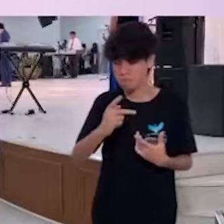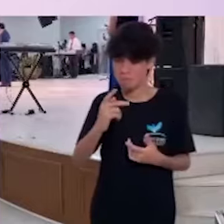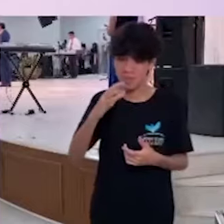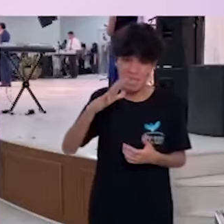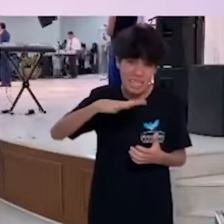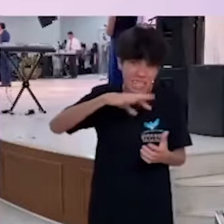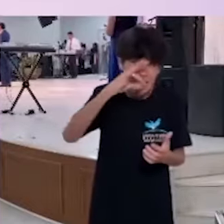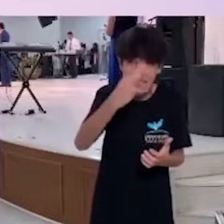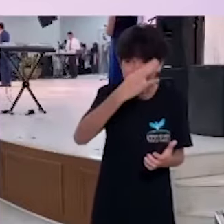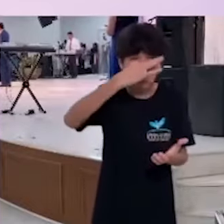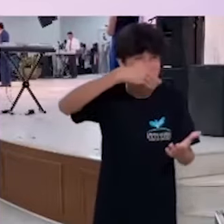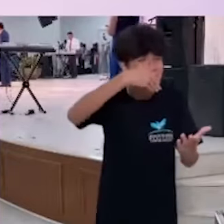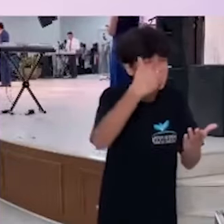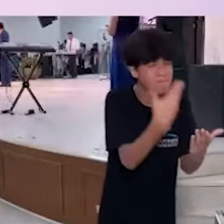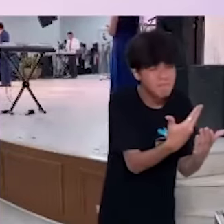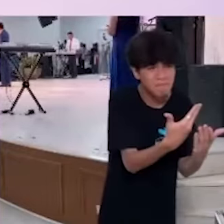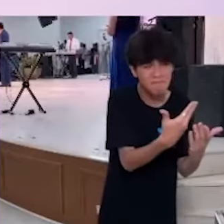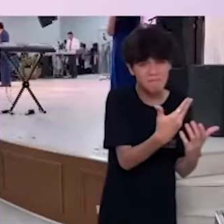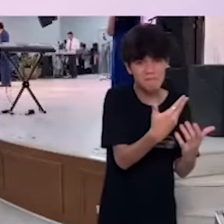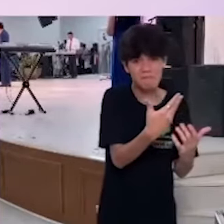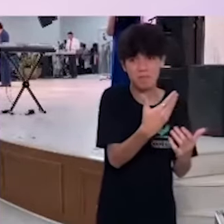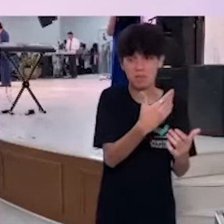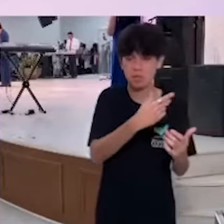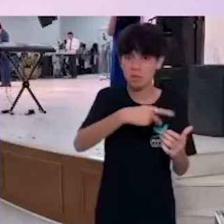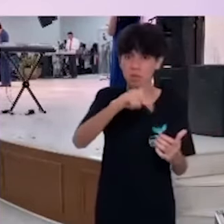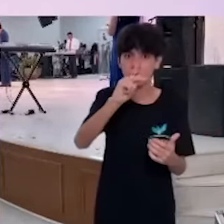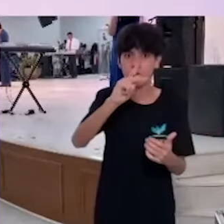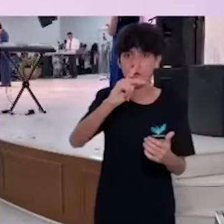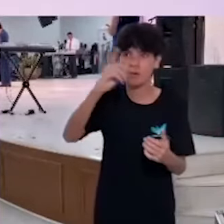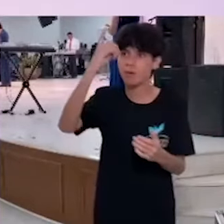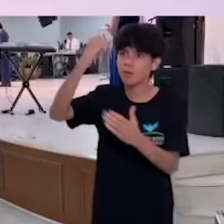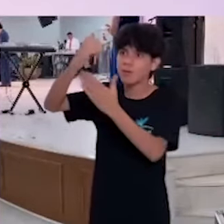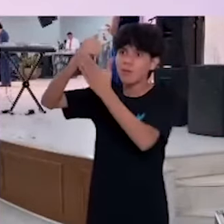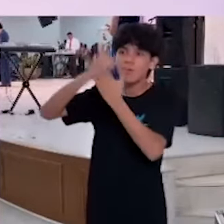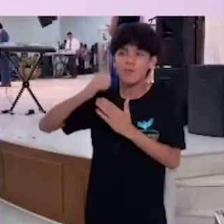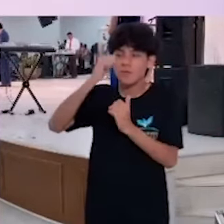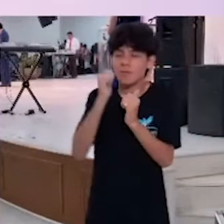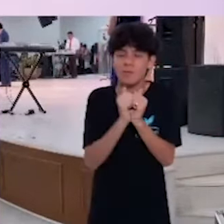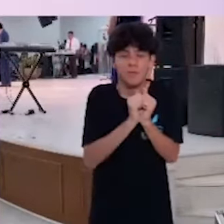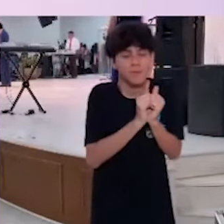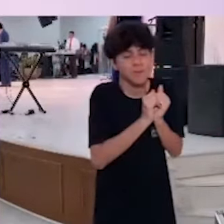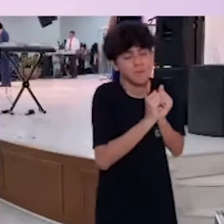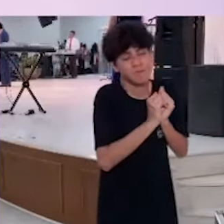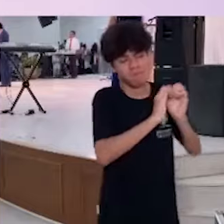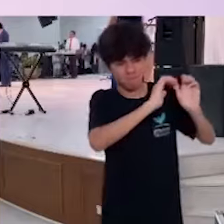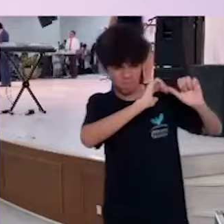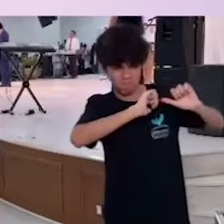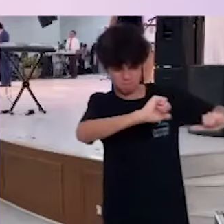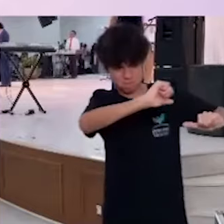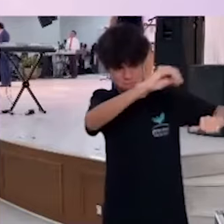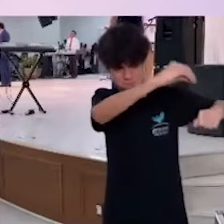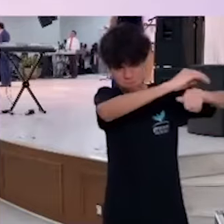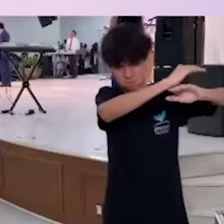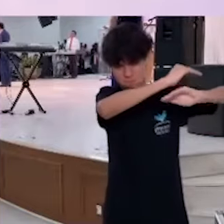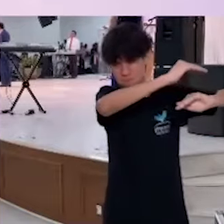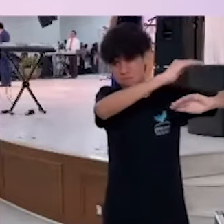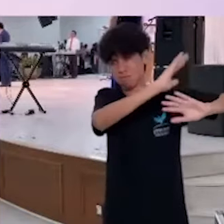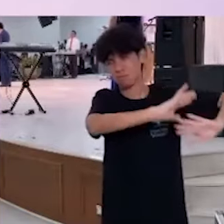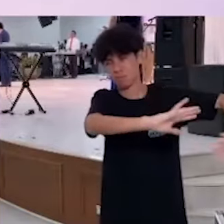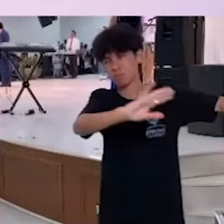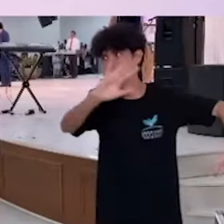a punto de caer, Señor. Pero la libramos, gracias a ti, Señor. Nos salvamos,